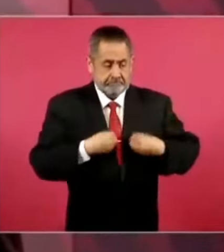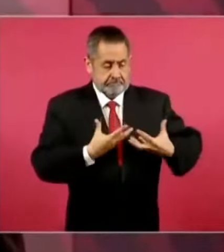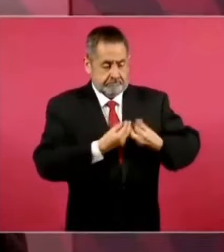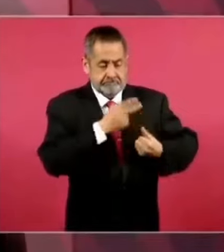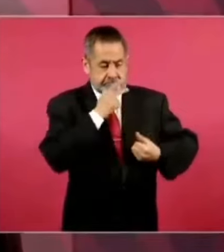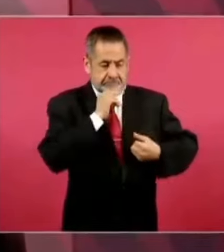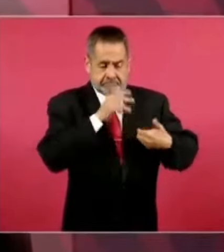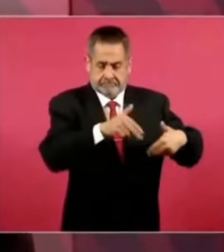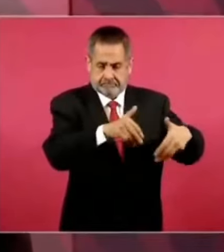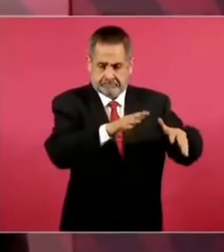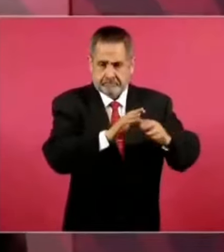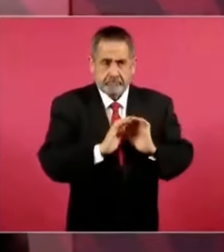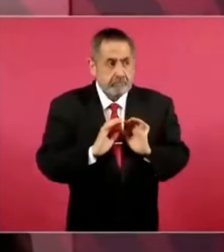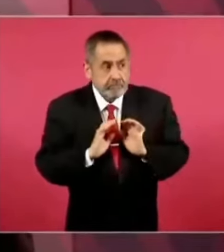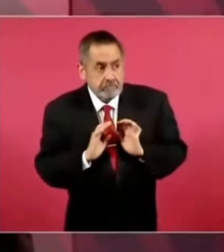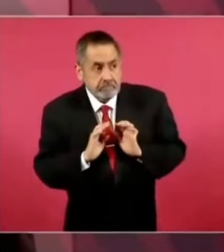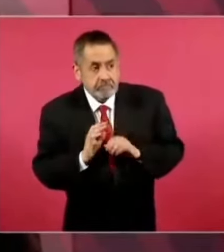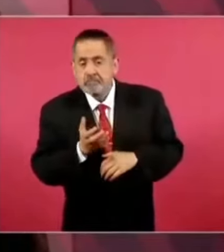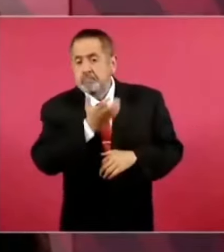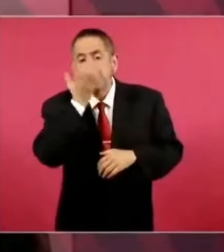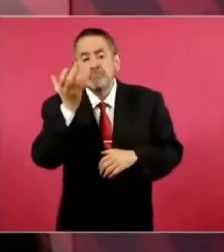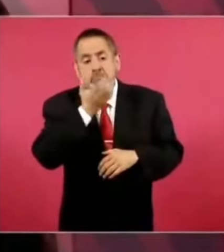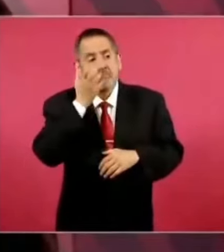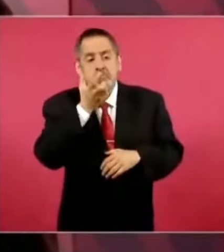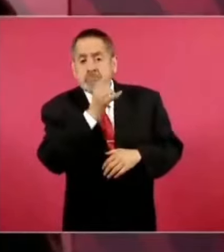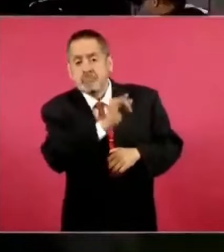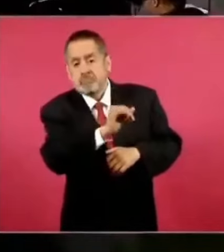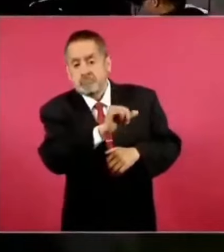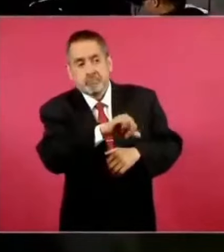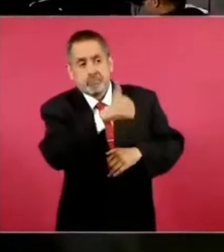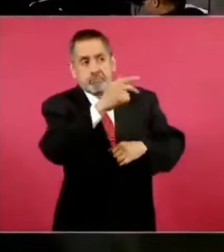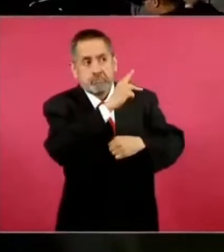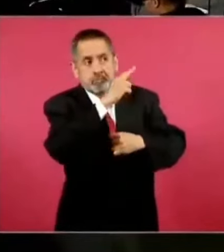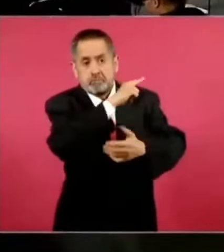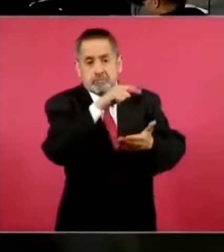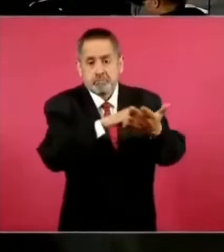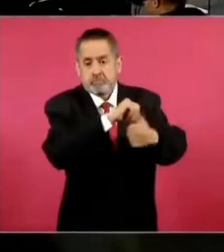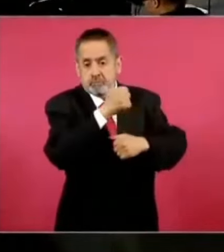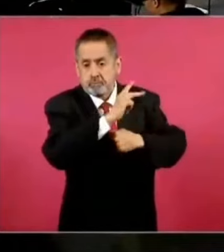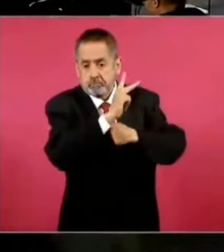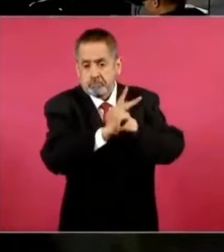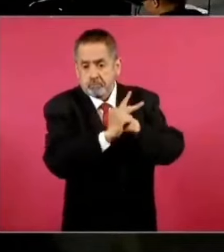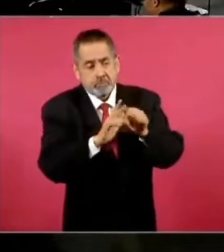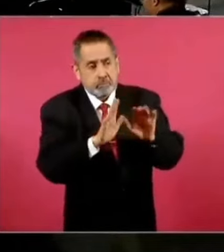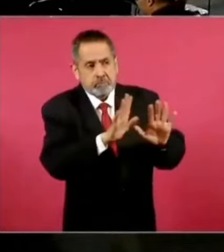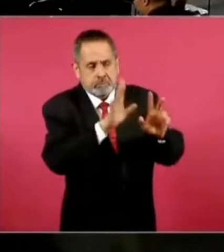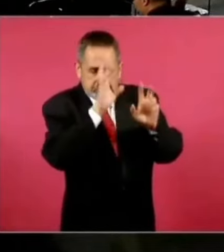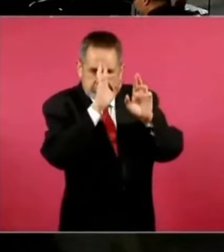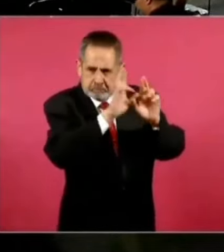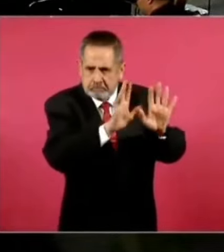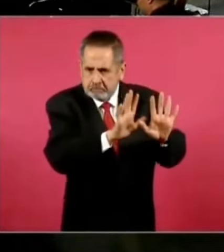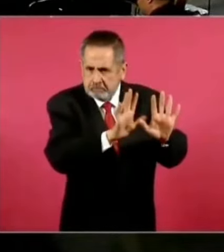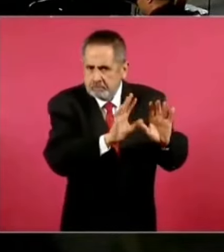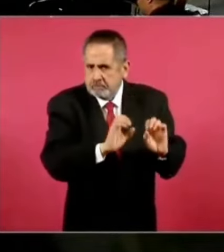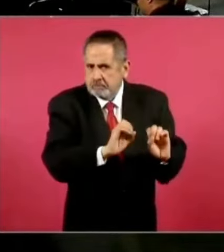y es como un acuerdo, porque es una costumbre, es una tradición, y debemos de respetar